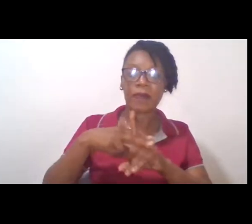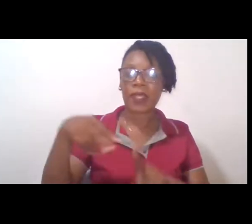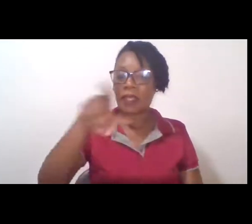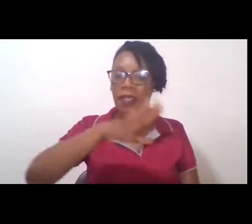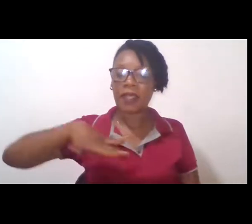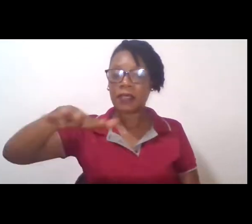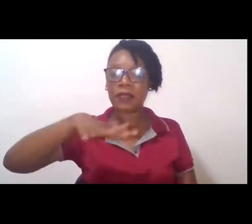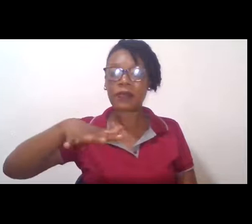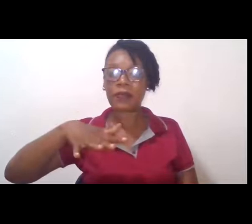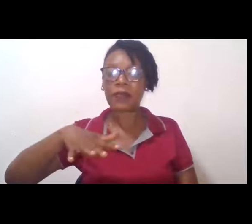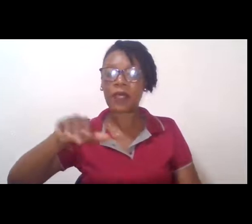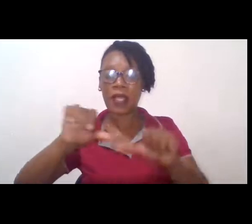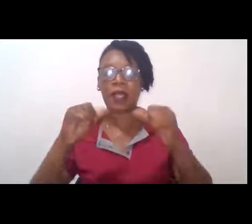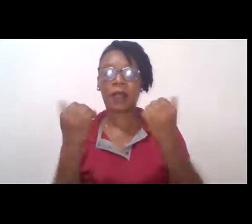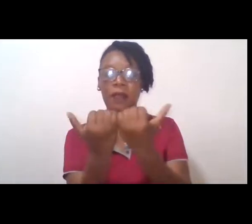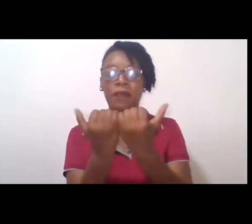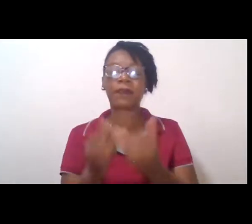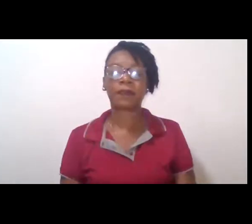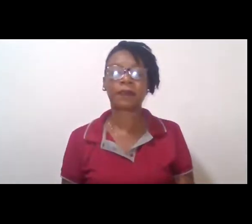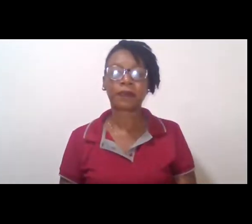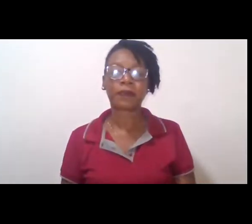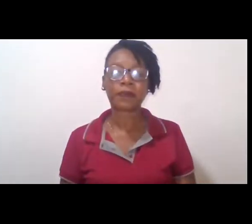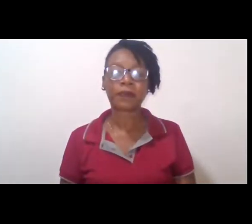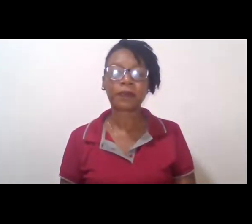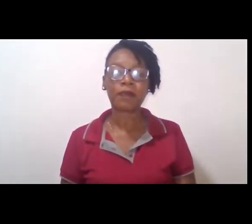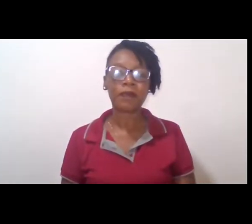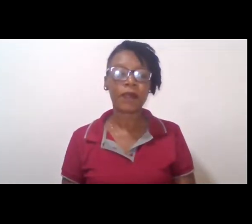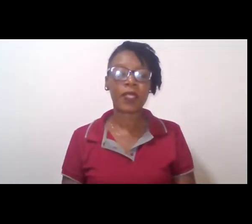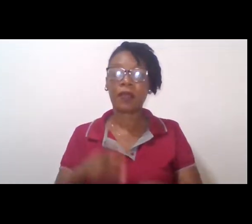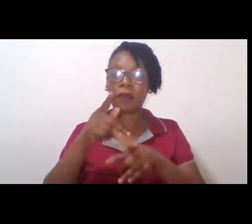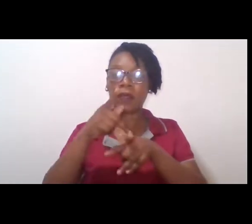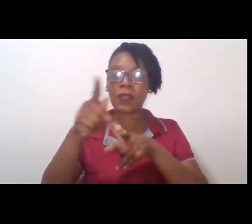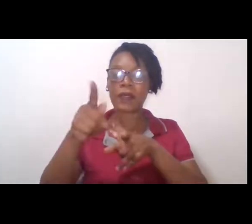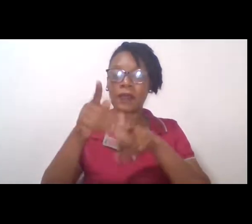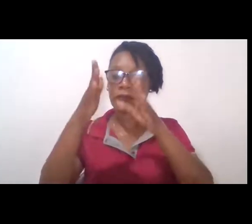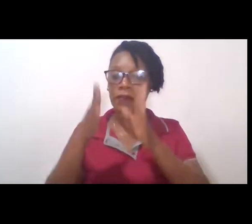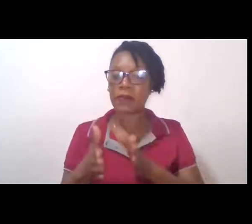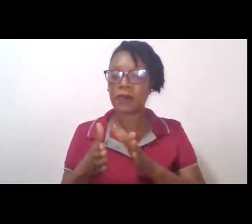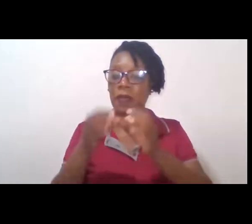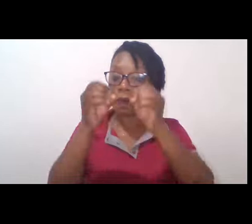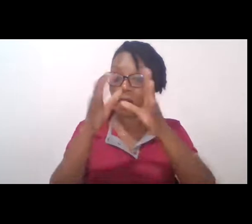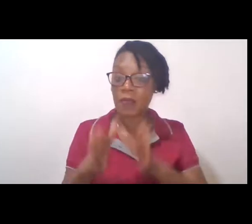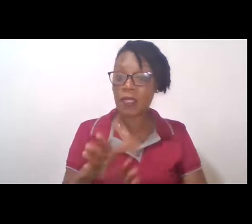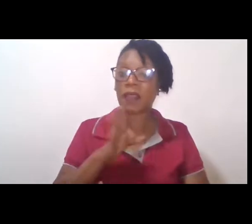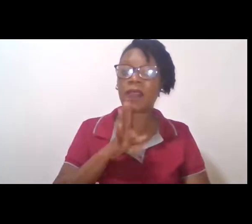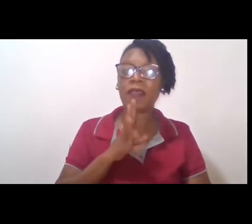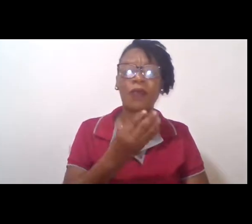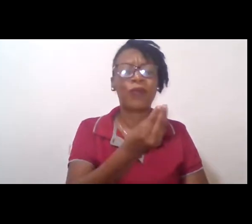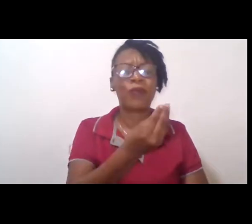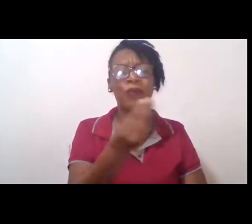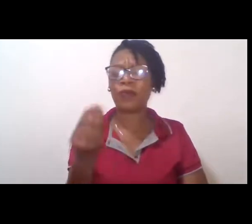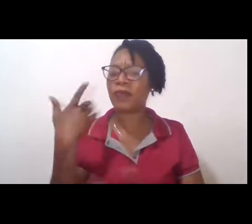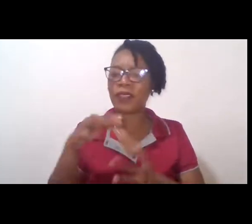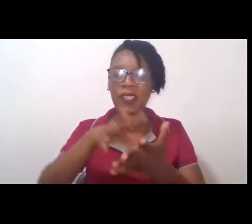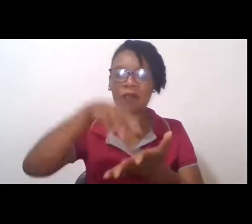de escenario de aula, ¿verdad? La profesora Marta Benavides, por ejemplo, nos dice, mucho que aprender aún, ¿verdad? Y